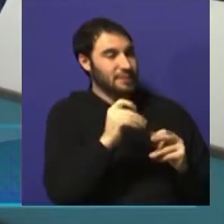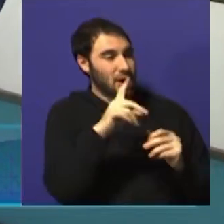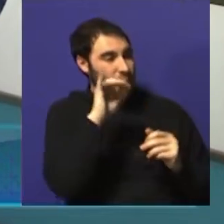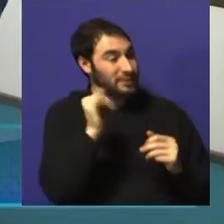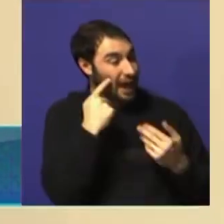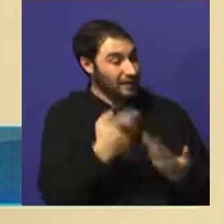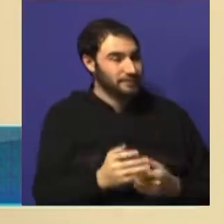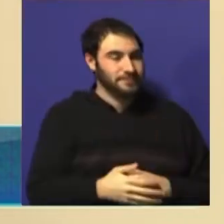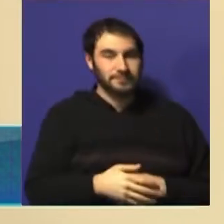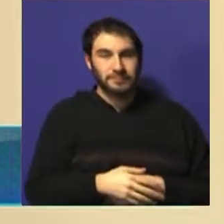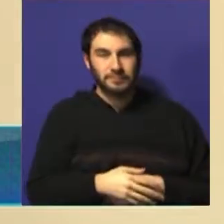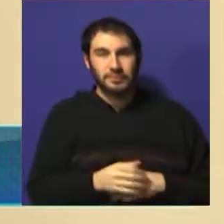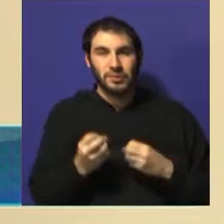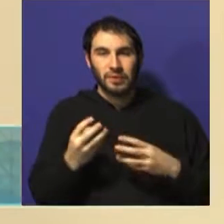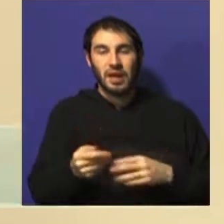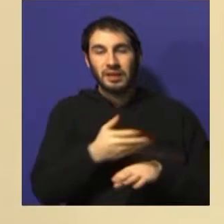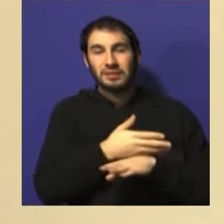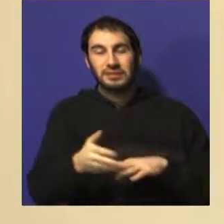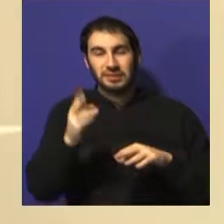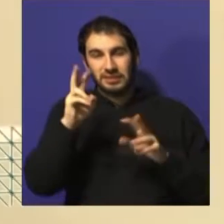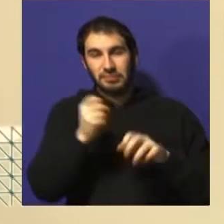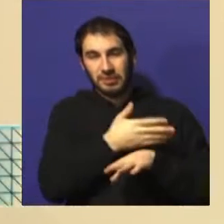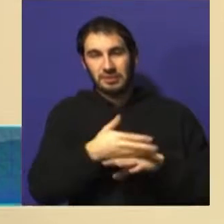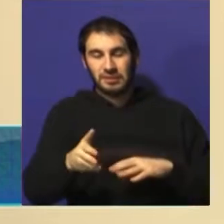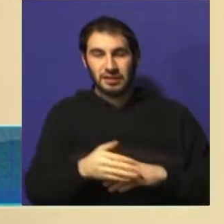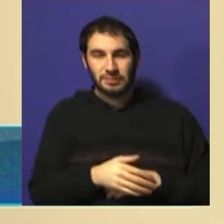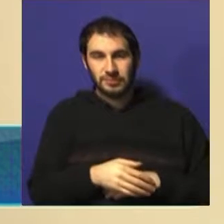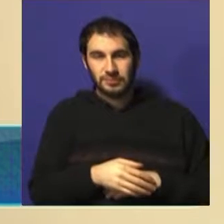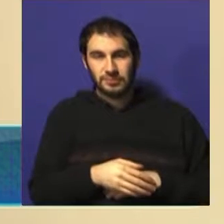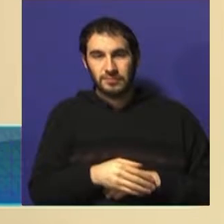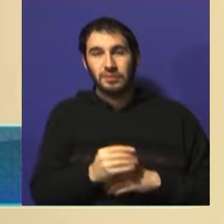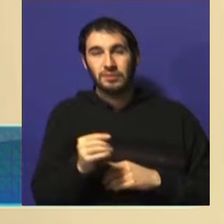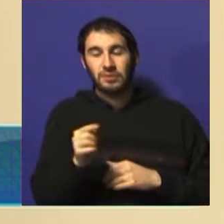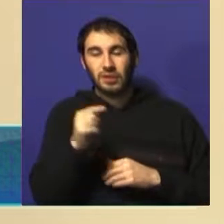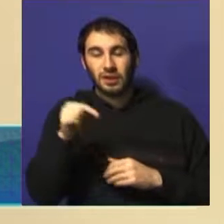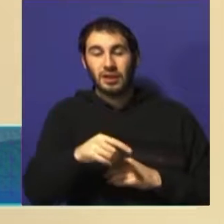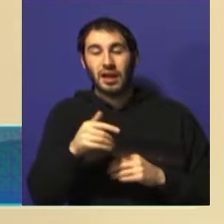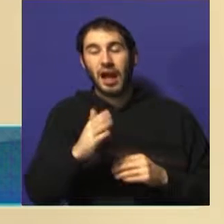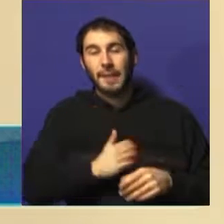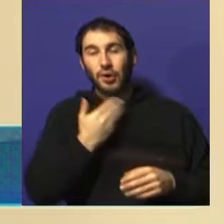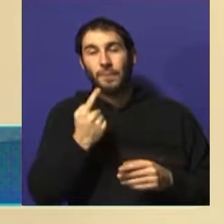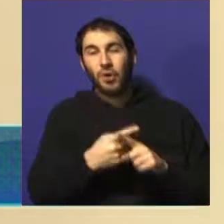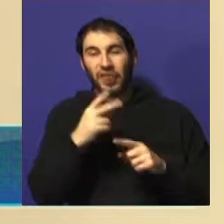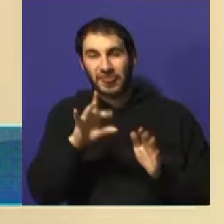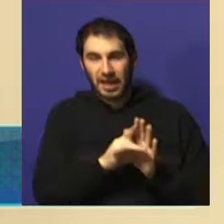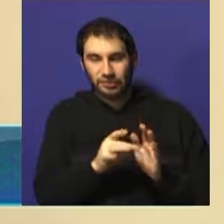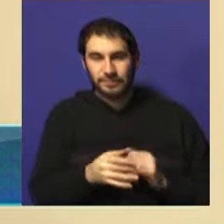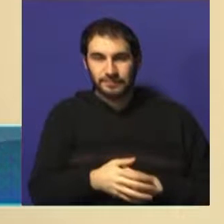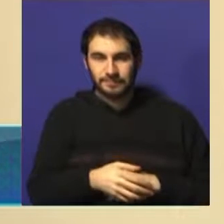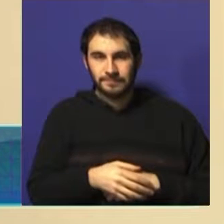Jorge, adelante. Bueno, muy bien, le damos continuidad al tema, concretamente en nuestra columna de APD, Amor por el Dato,